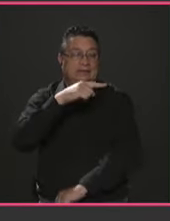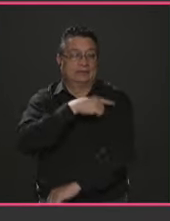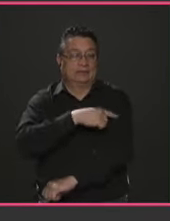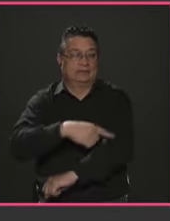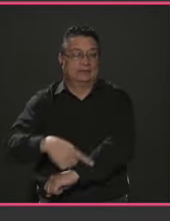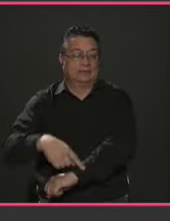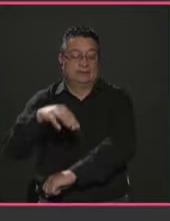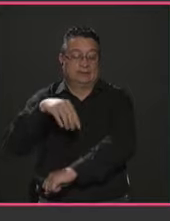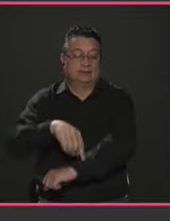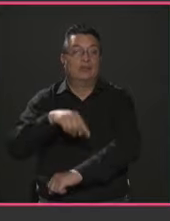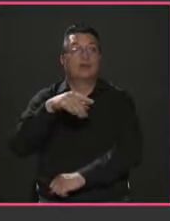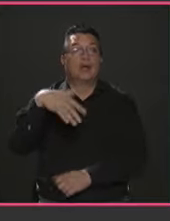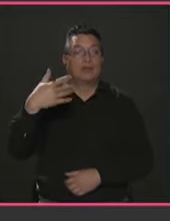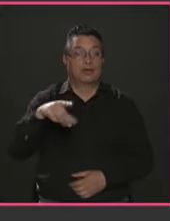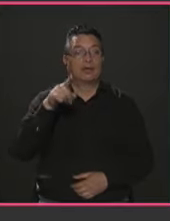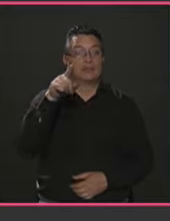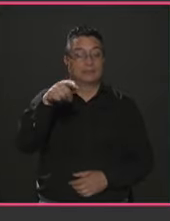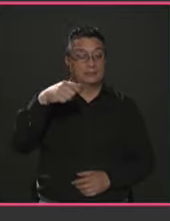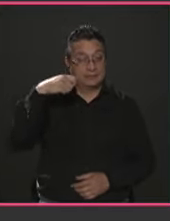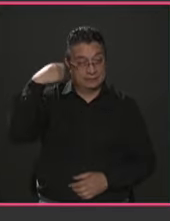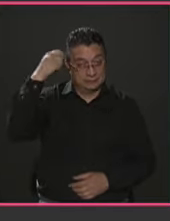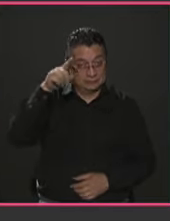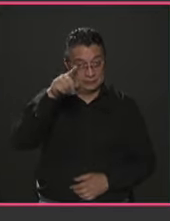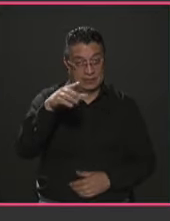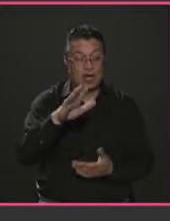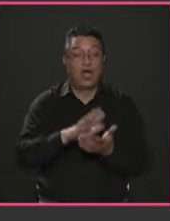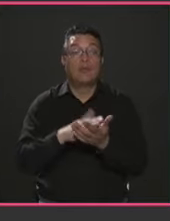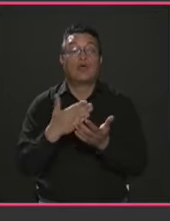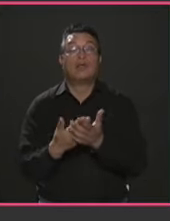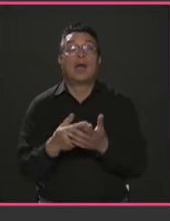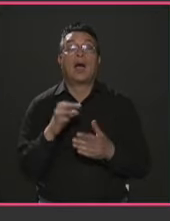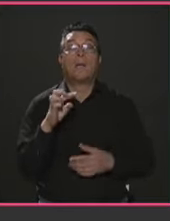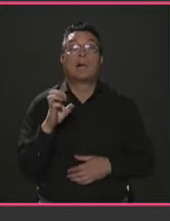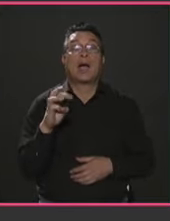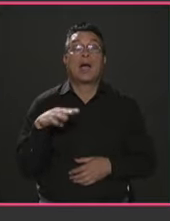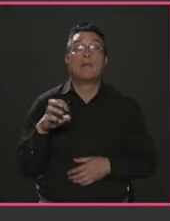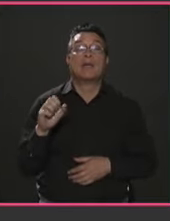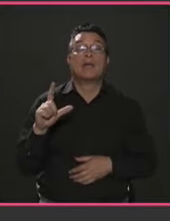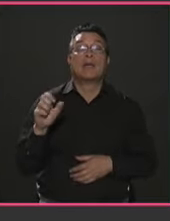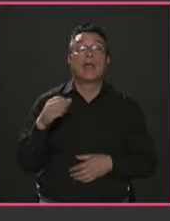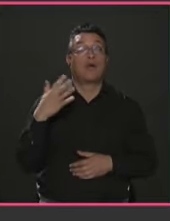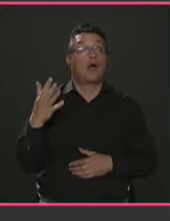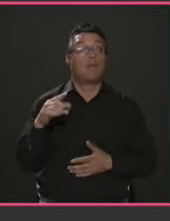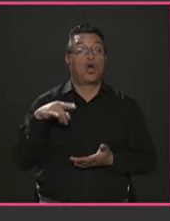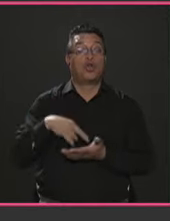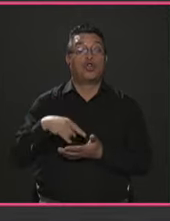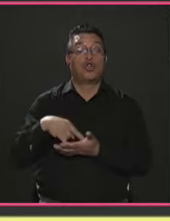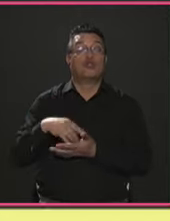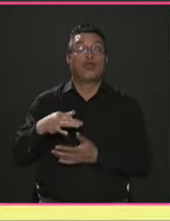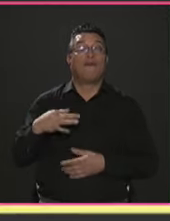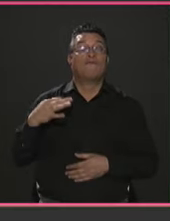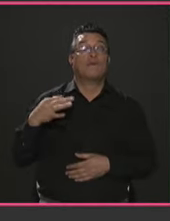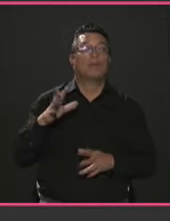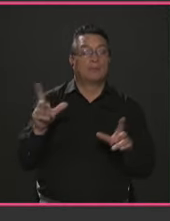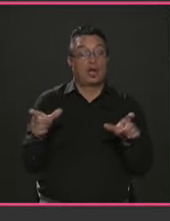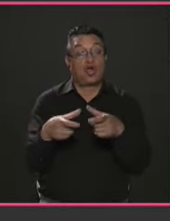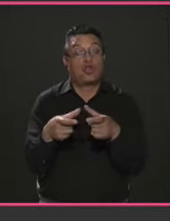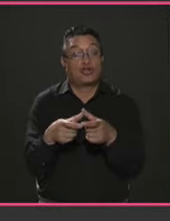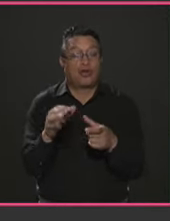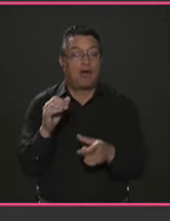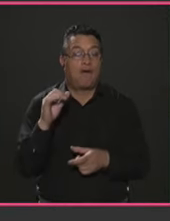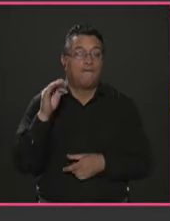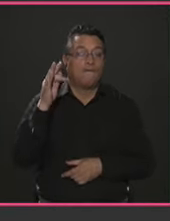llevando a cabo congreso futuro ahí la vemos en imágenes cómo estás Pamela Cómo se está viviendo congreso futuro justamente allá en la región de